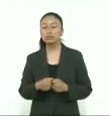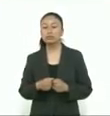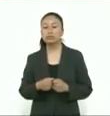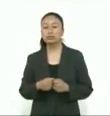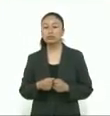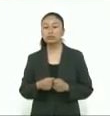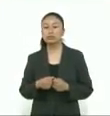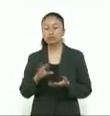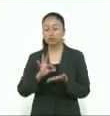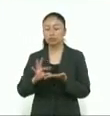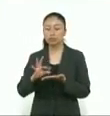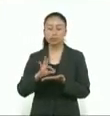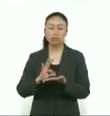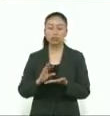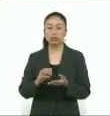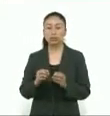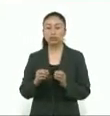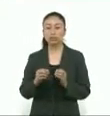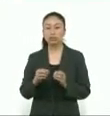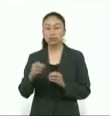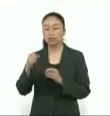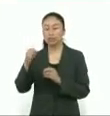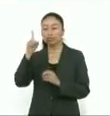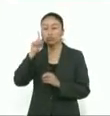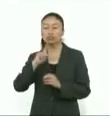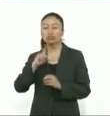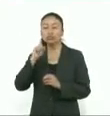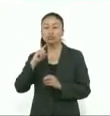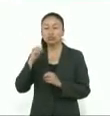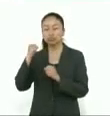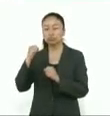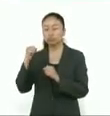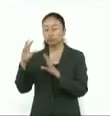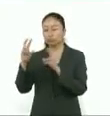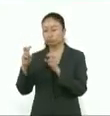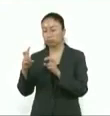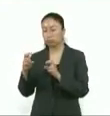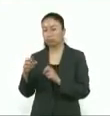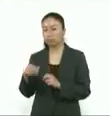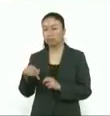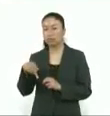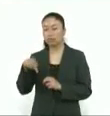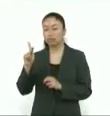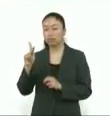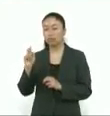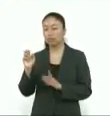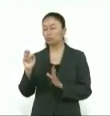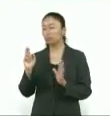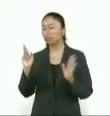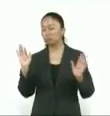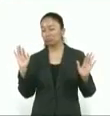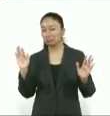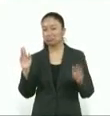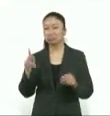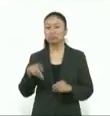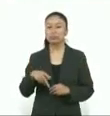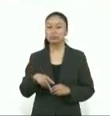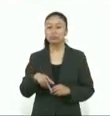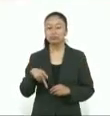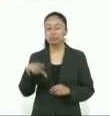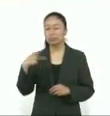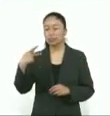de feminismo, pero voltean la cara, por decirlo menos, cuando en